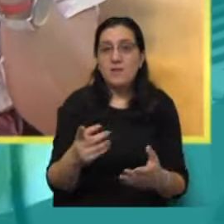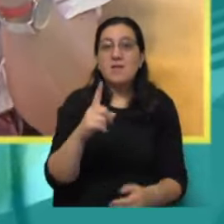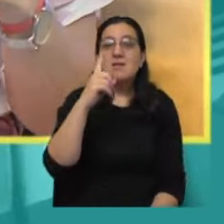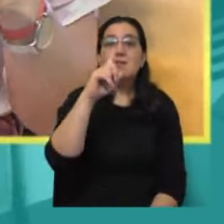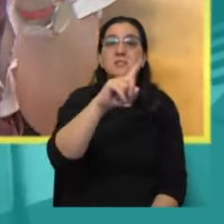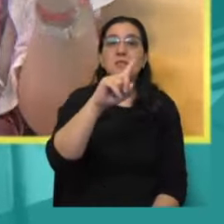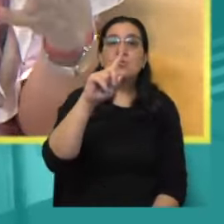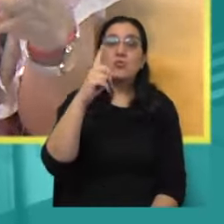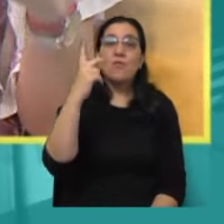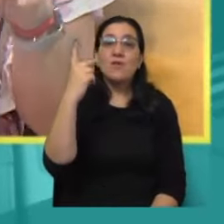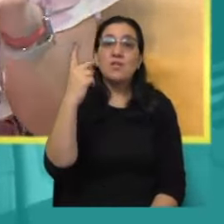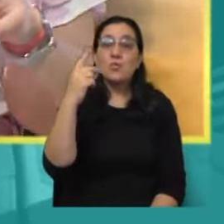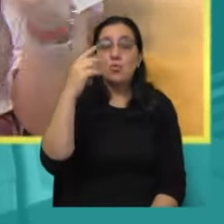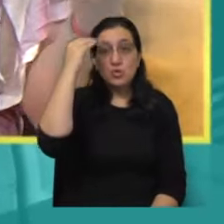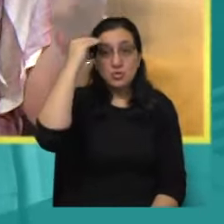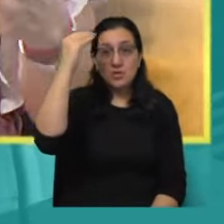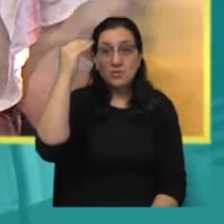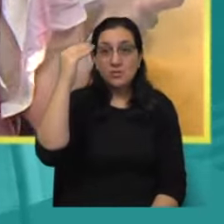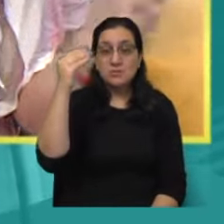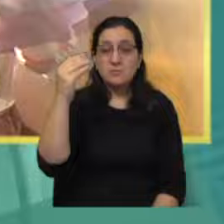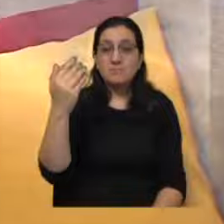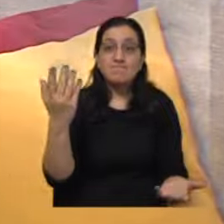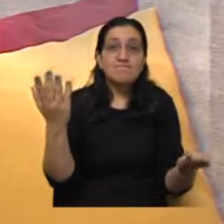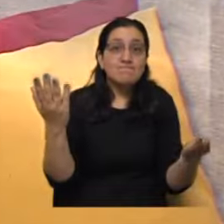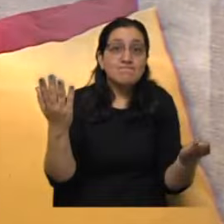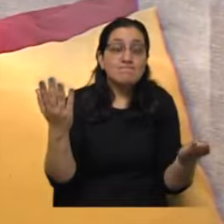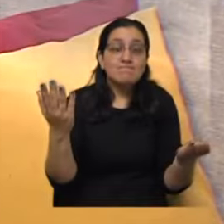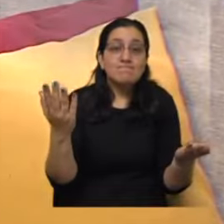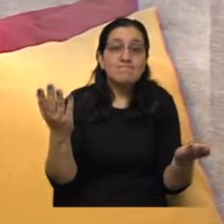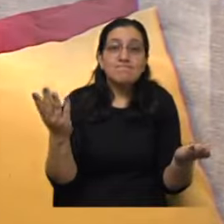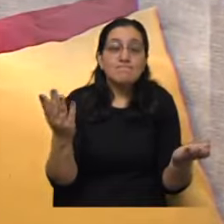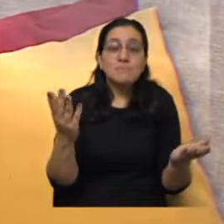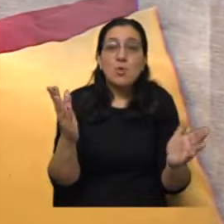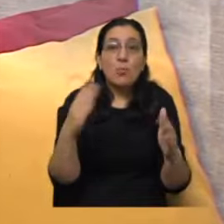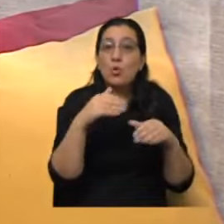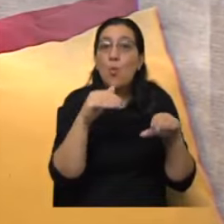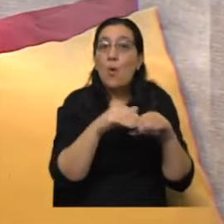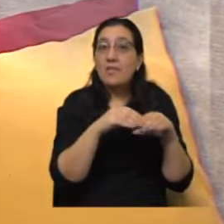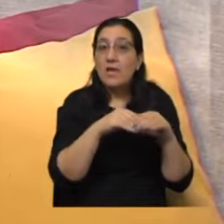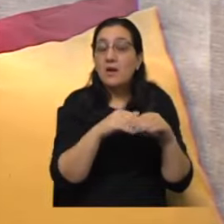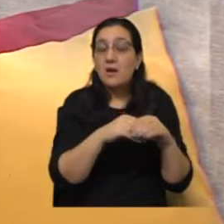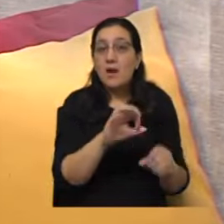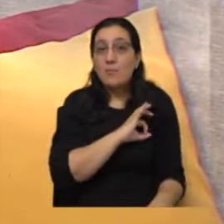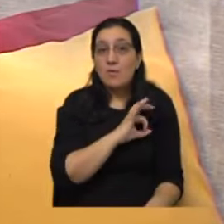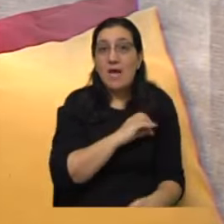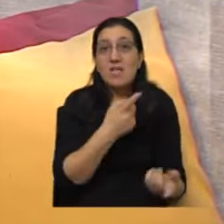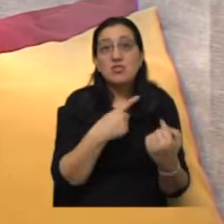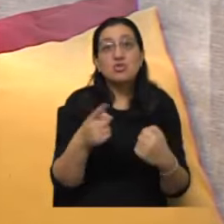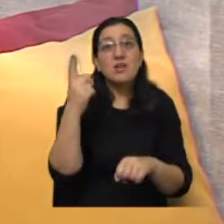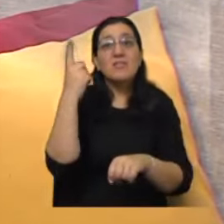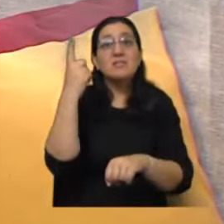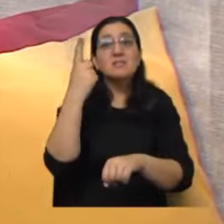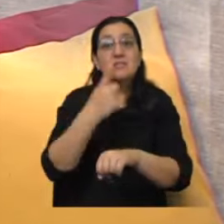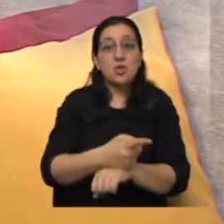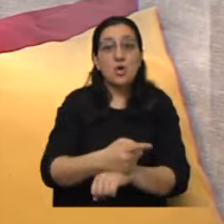121 docentes no se supone que fueron perjudicados por esta prueba. Y entonces la decisión que toma el